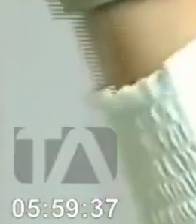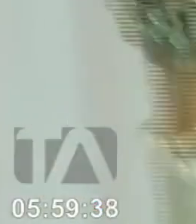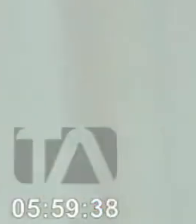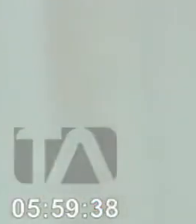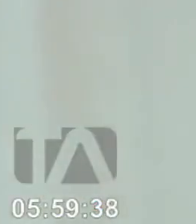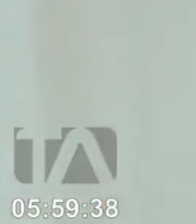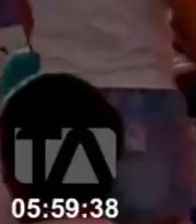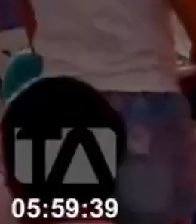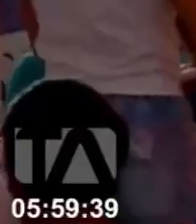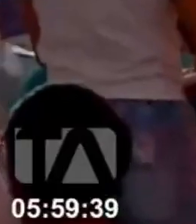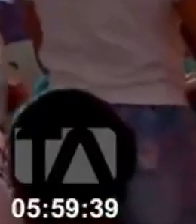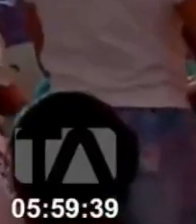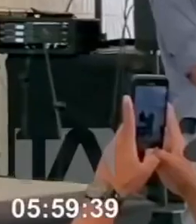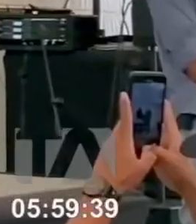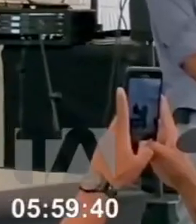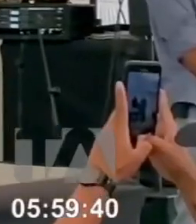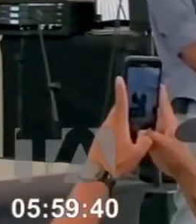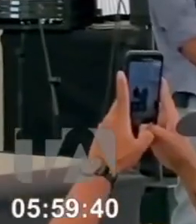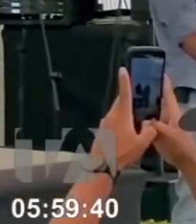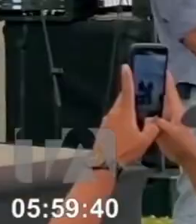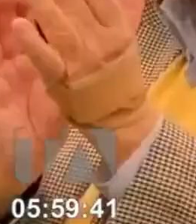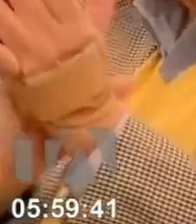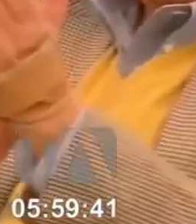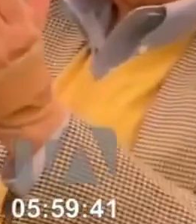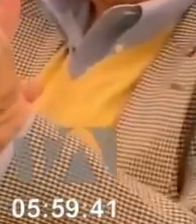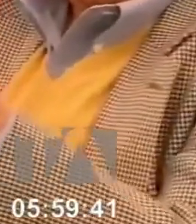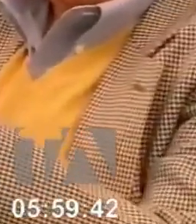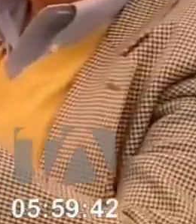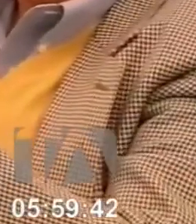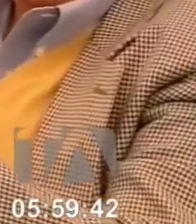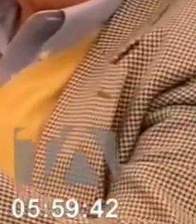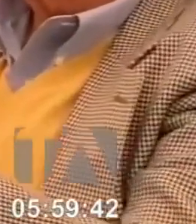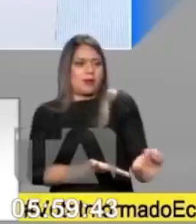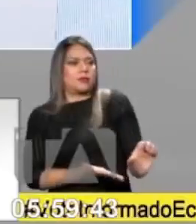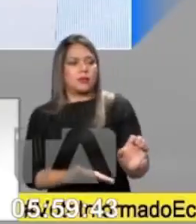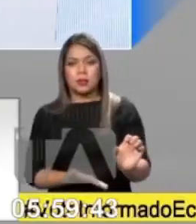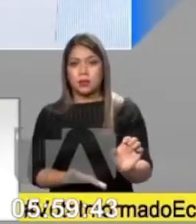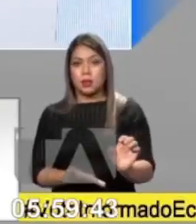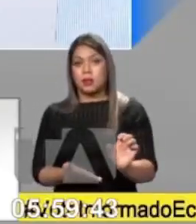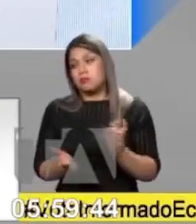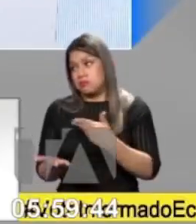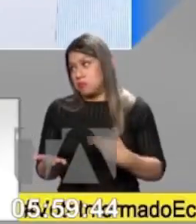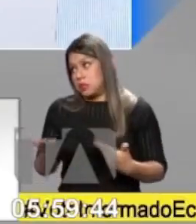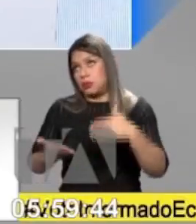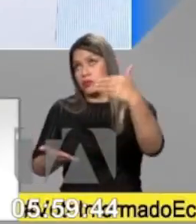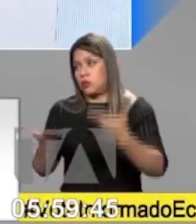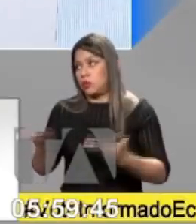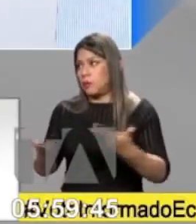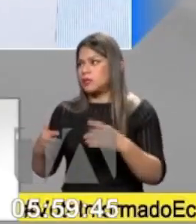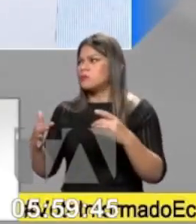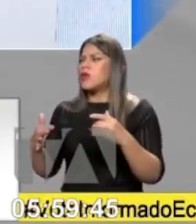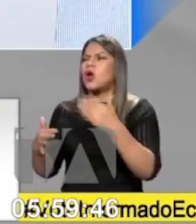internacionales y cómo las manejarían tanto Novoa como González en caso de ganar venta cuál sería su relación